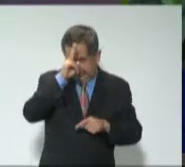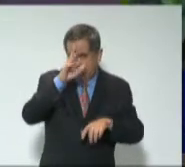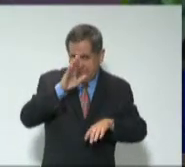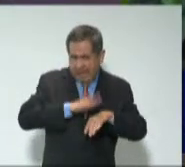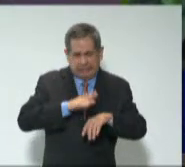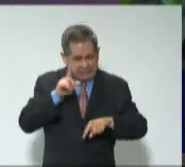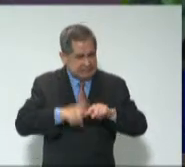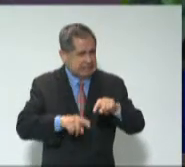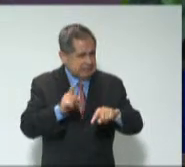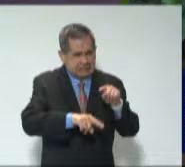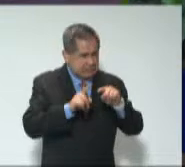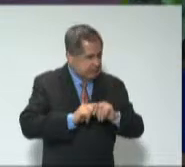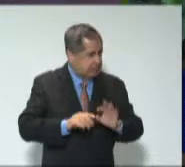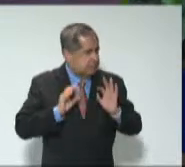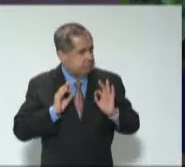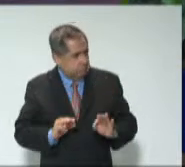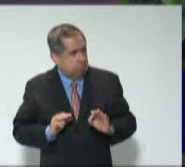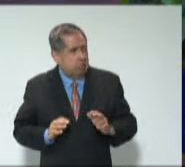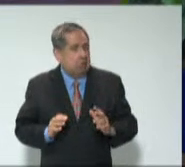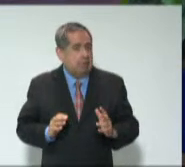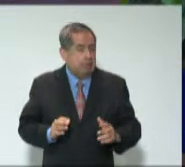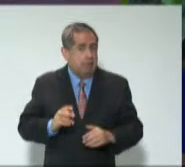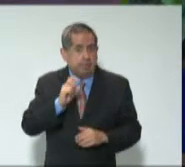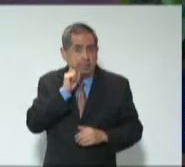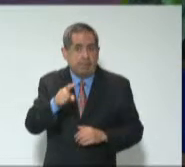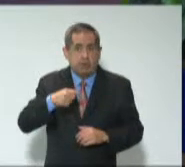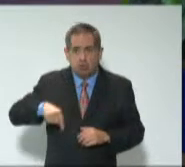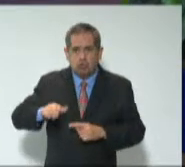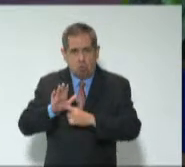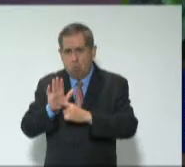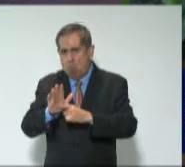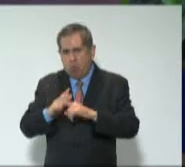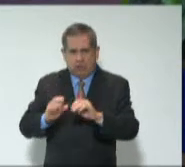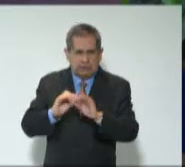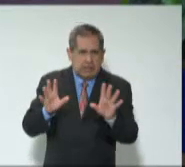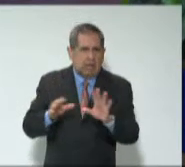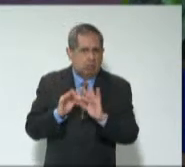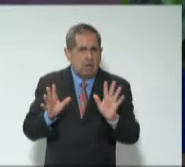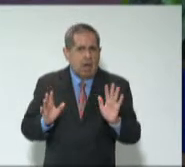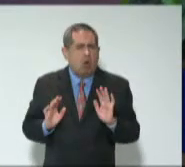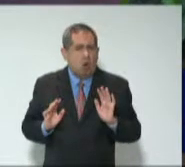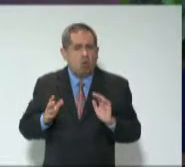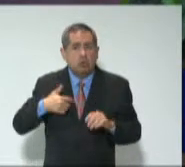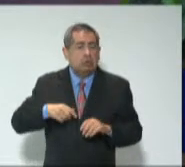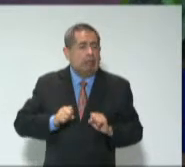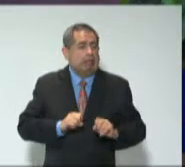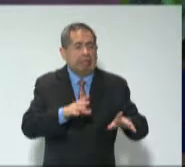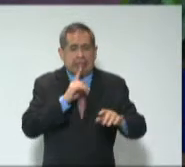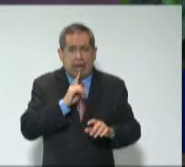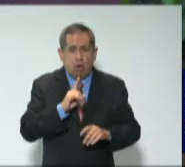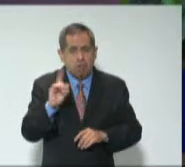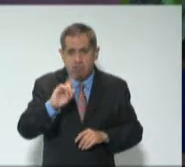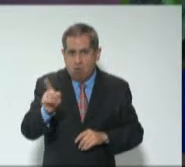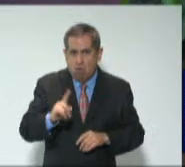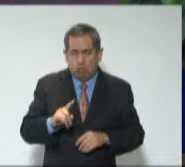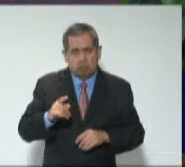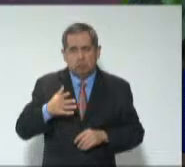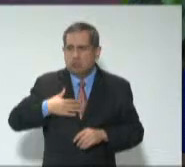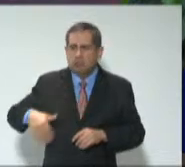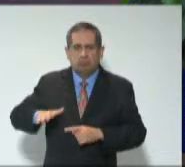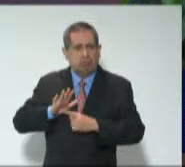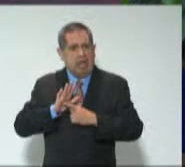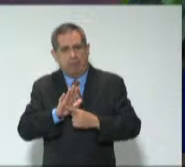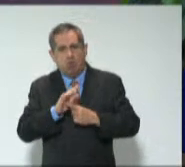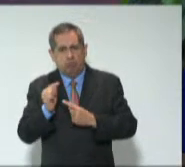también estamos eh dando claras muestras de que no toleraremos con estos ejemplos